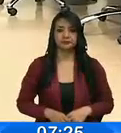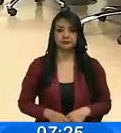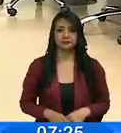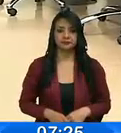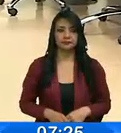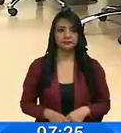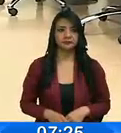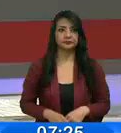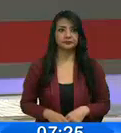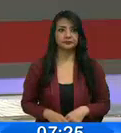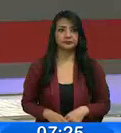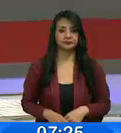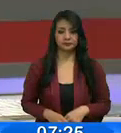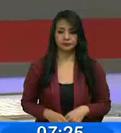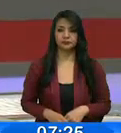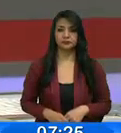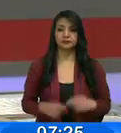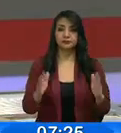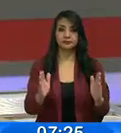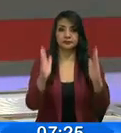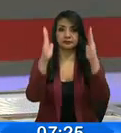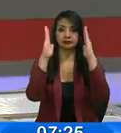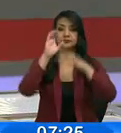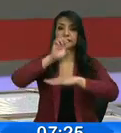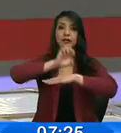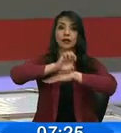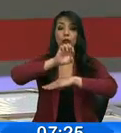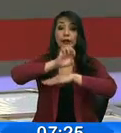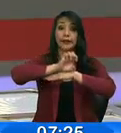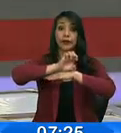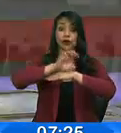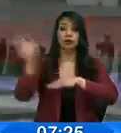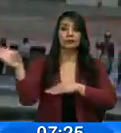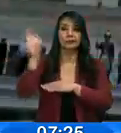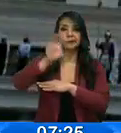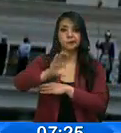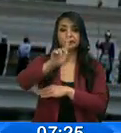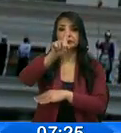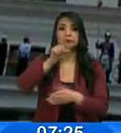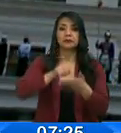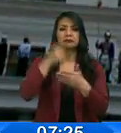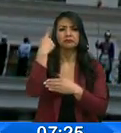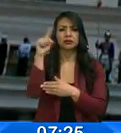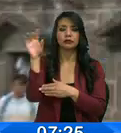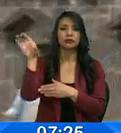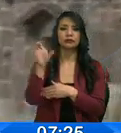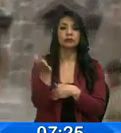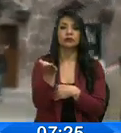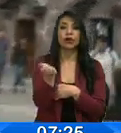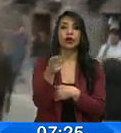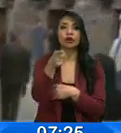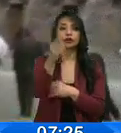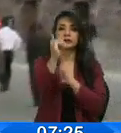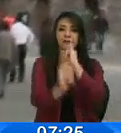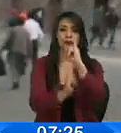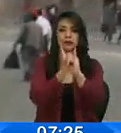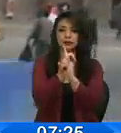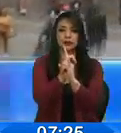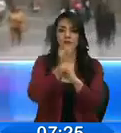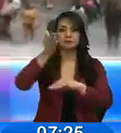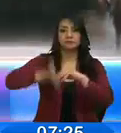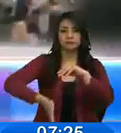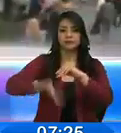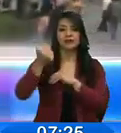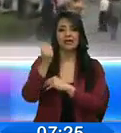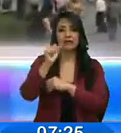Romero. Mucha atención, el Ecuador colocó 1.000 millones en bonos soberanos en el mercado internacional a un plazo de